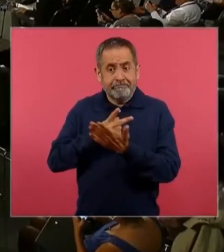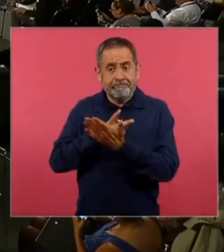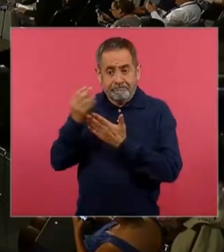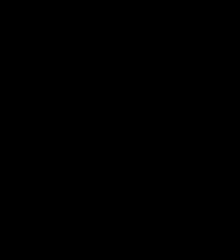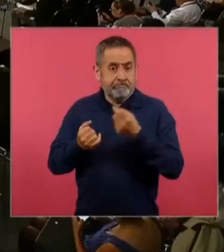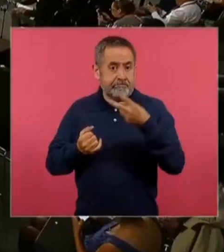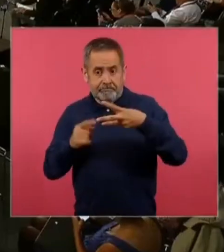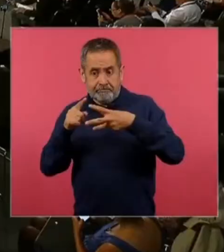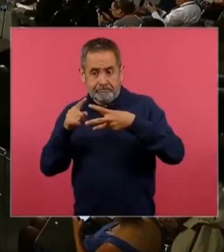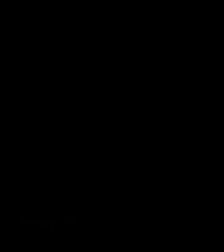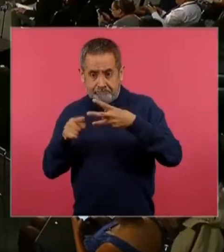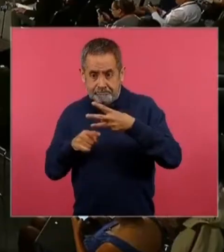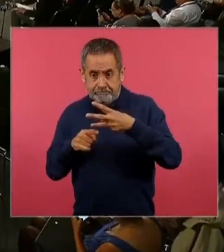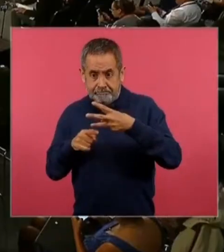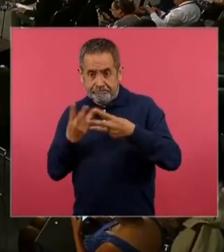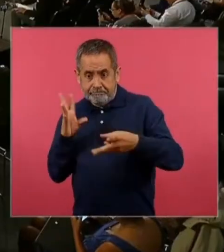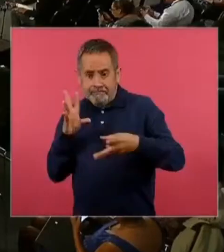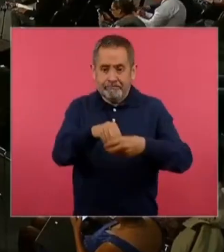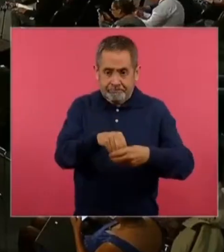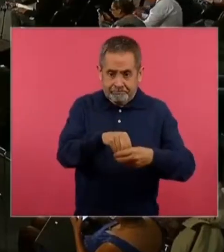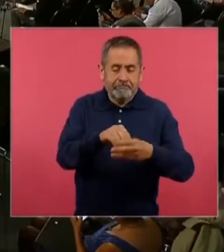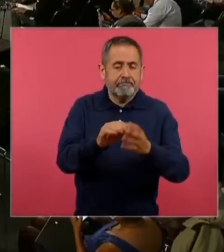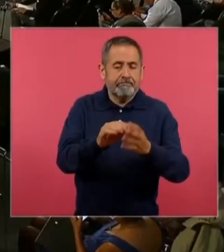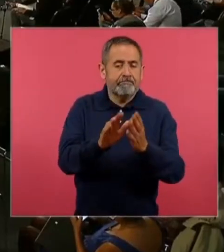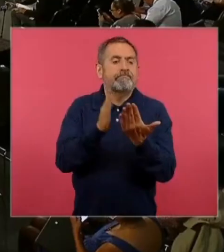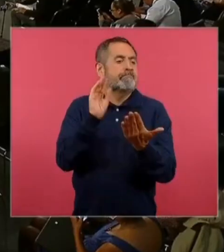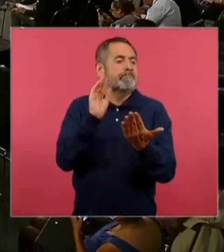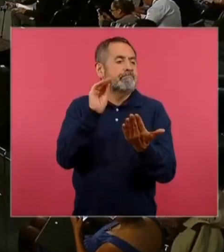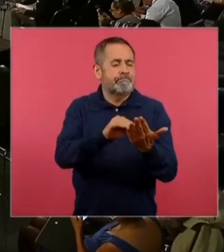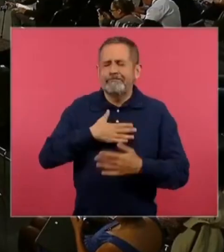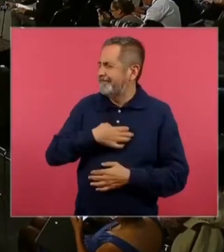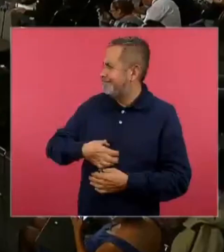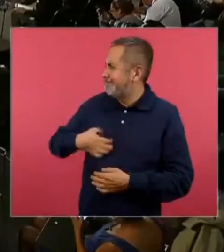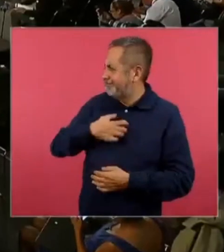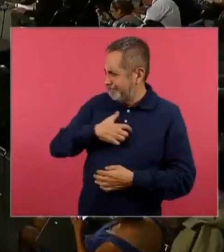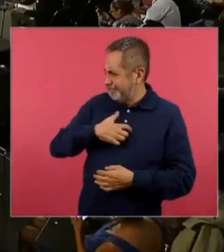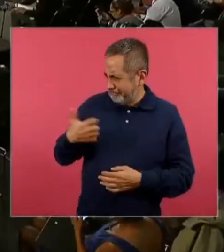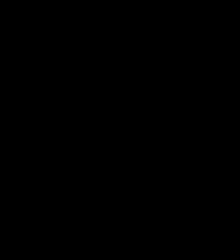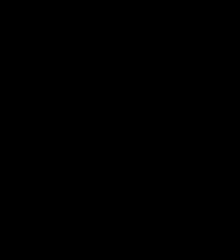proyectos, 3 de mis proyectos iban a formar parte de los libros y me siento congratulada por ello.